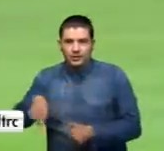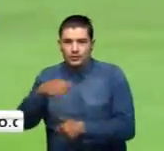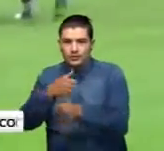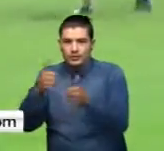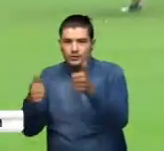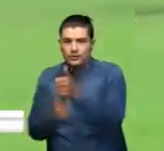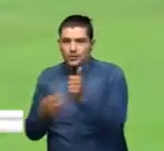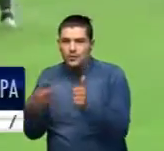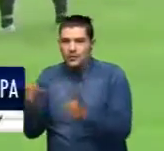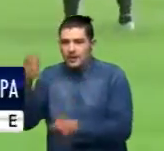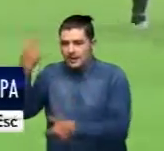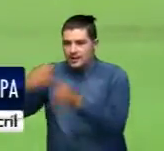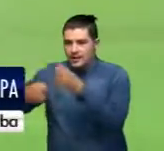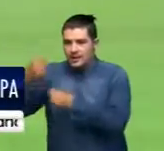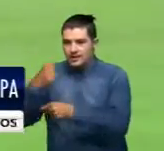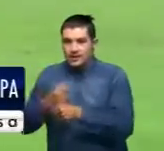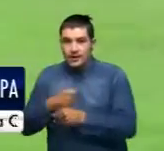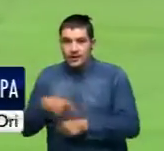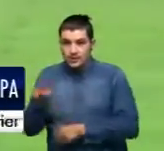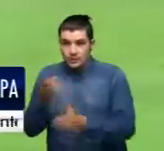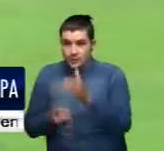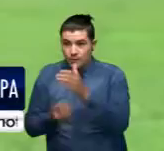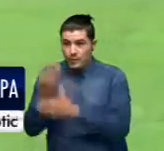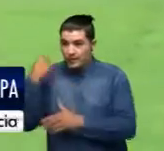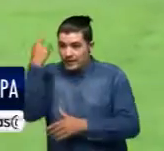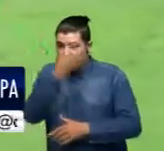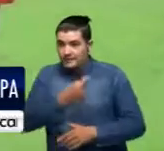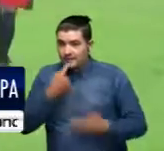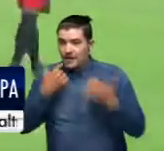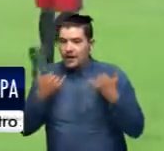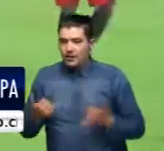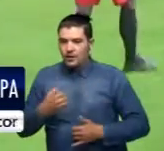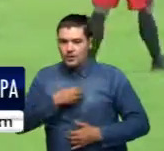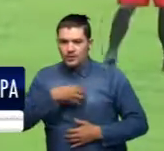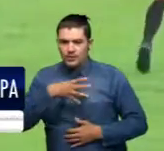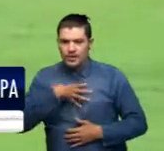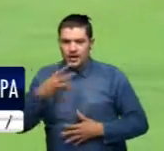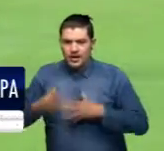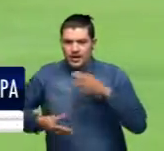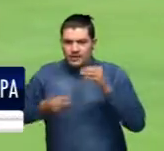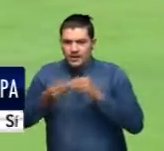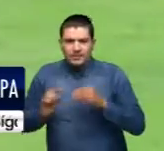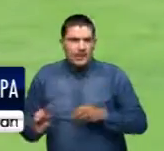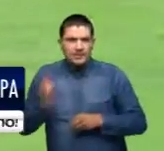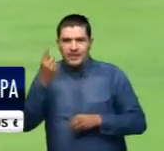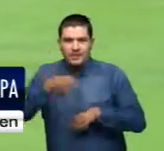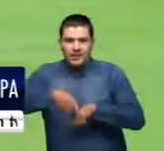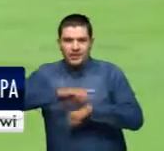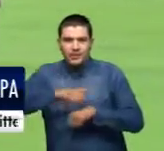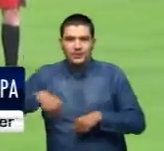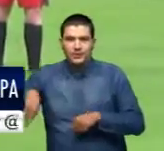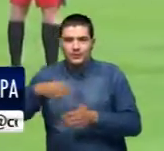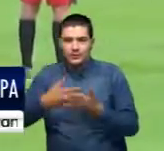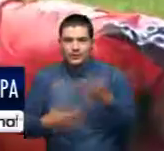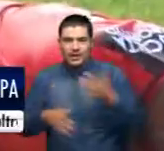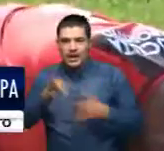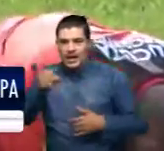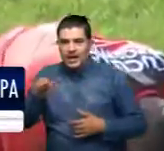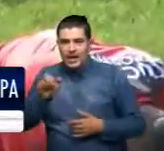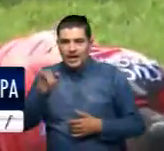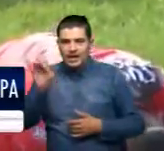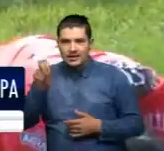el año anterior de las nuevas caras será la oportunidad para sumar sus primeros minutos del lateral harrison can